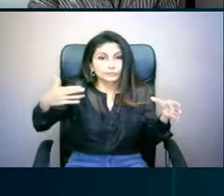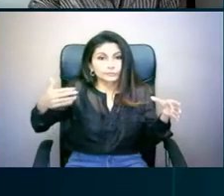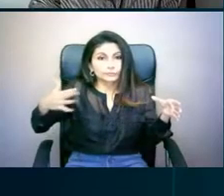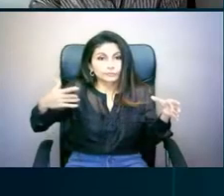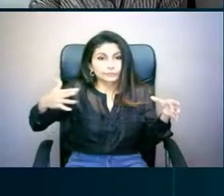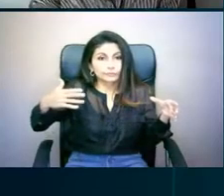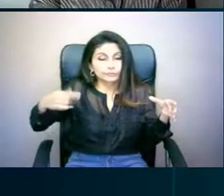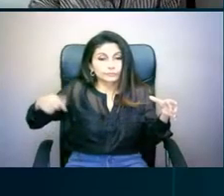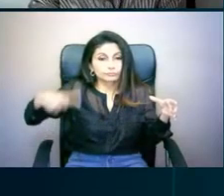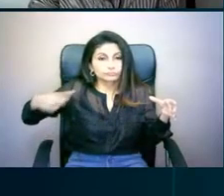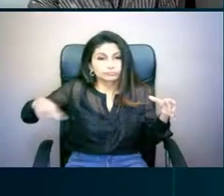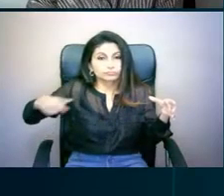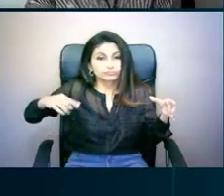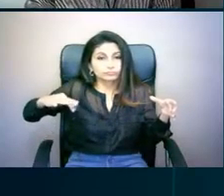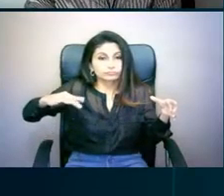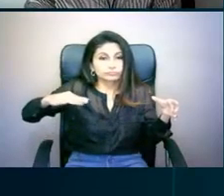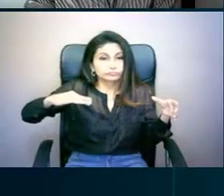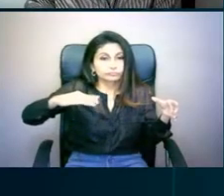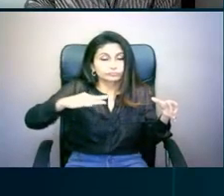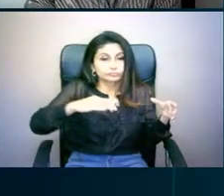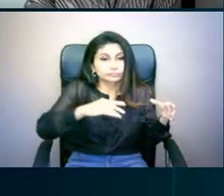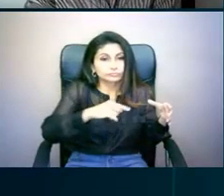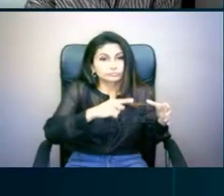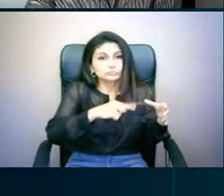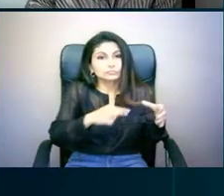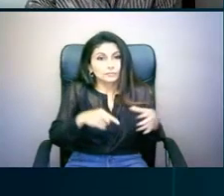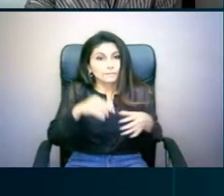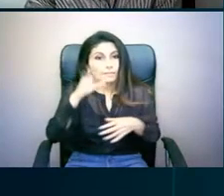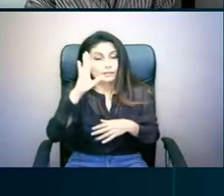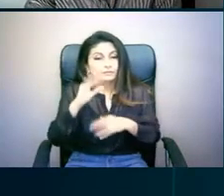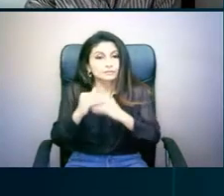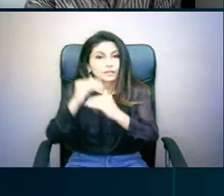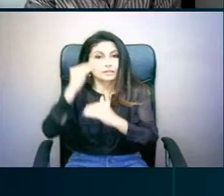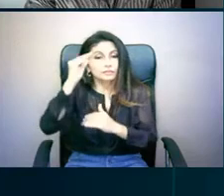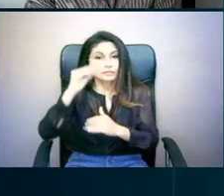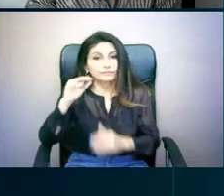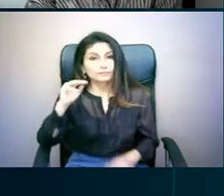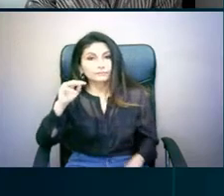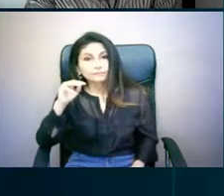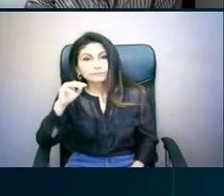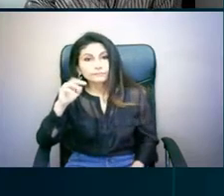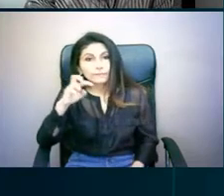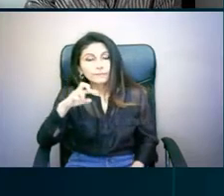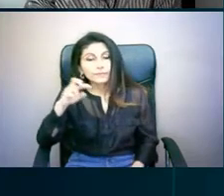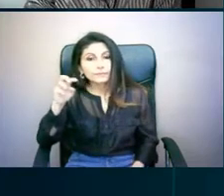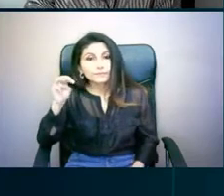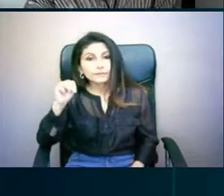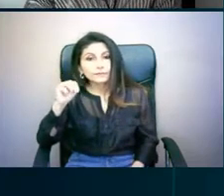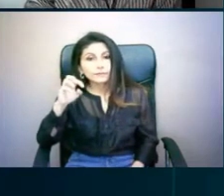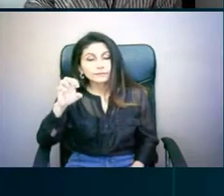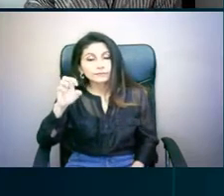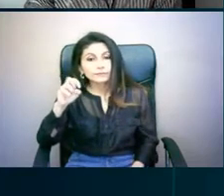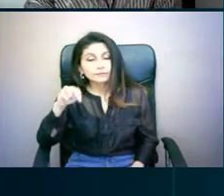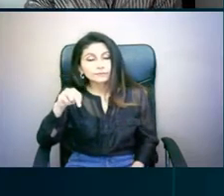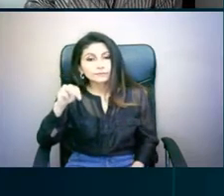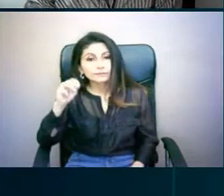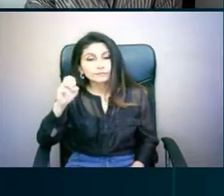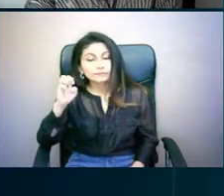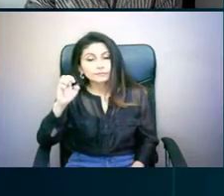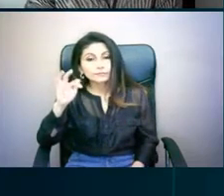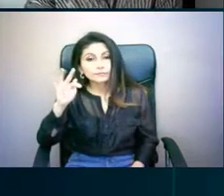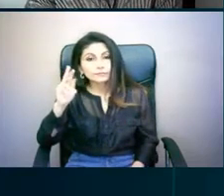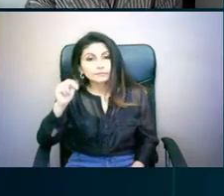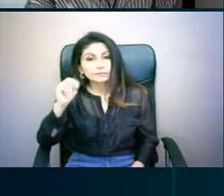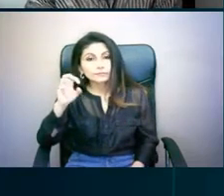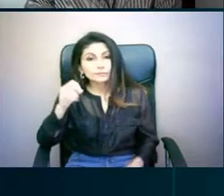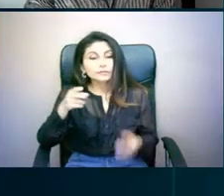y en el caso de la aireación mecánica es la más alta y la biodegradabilidad también